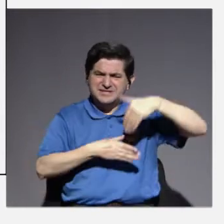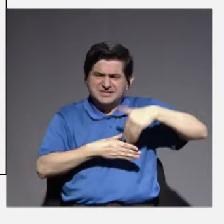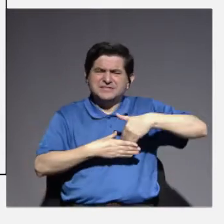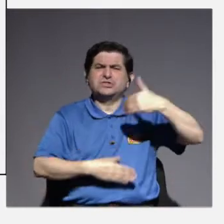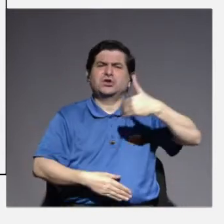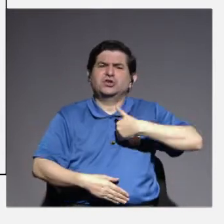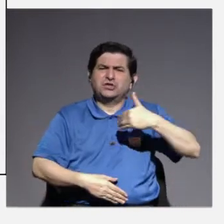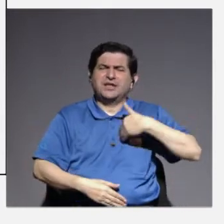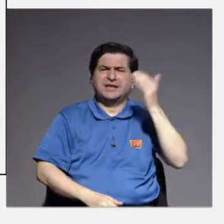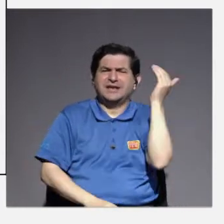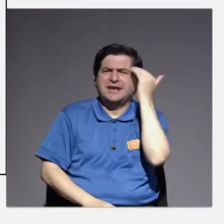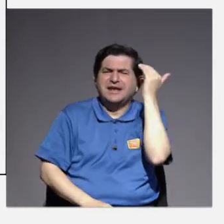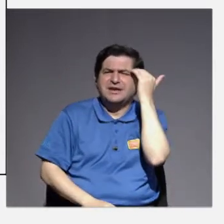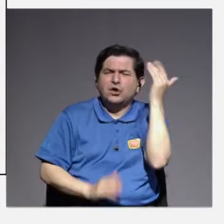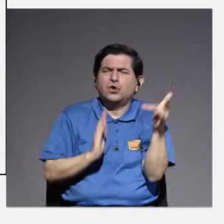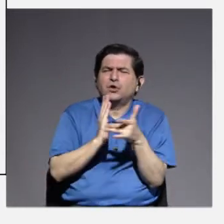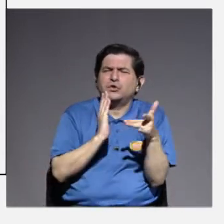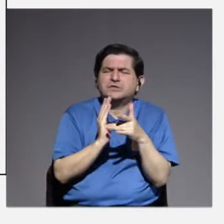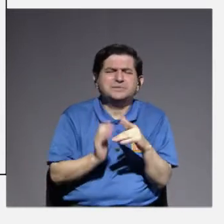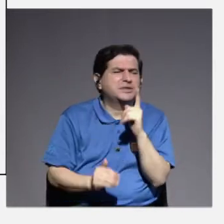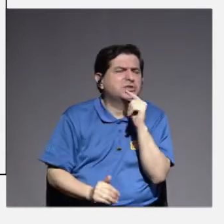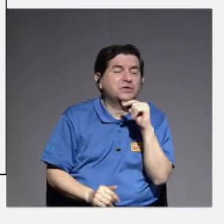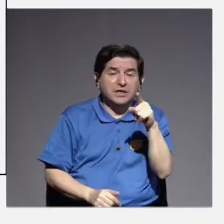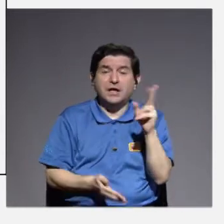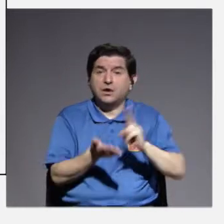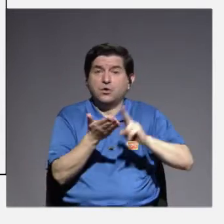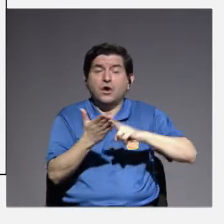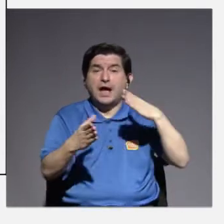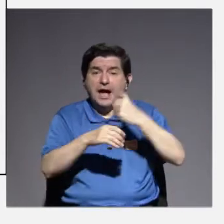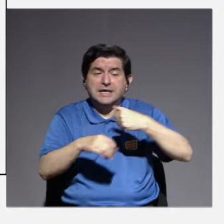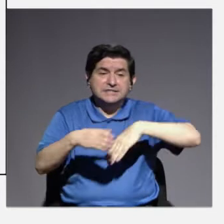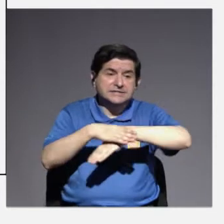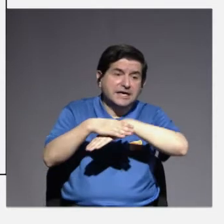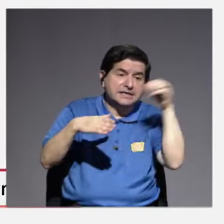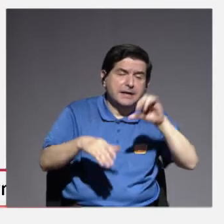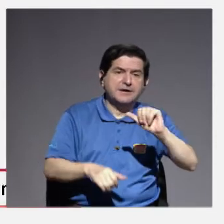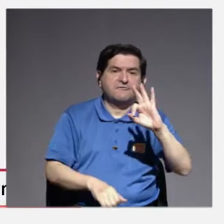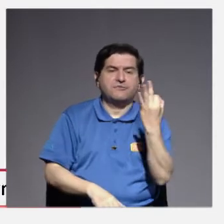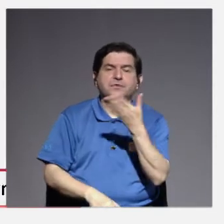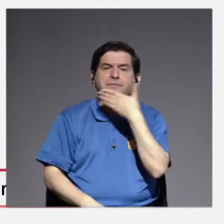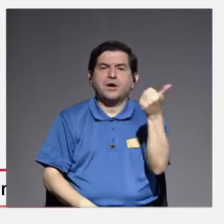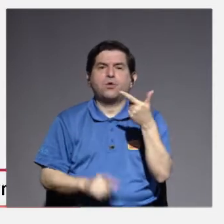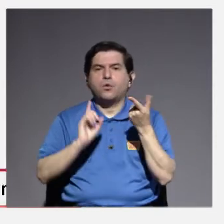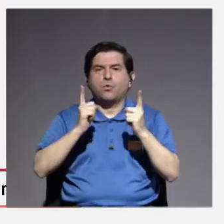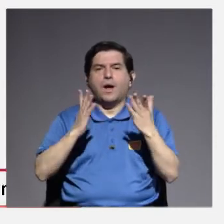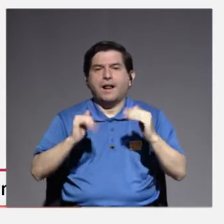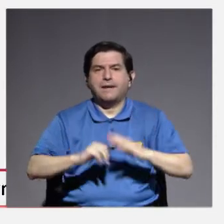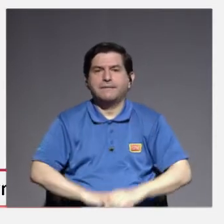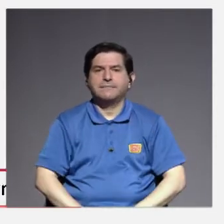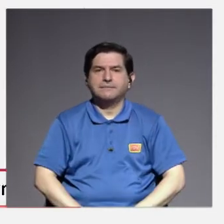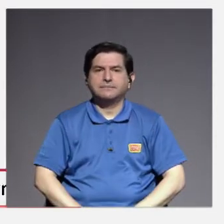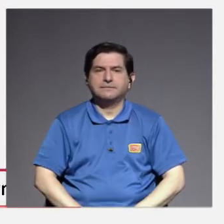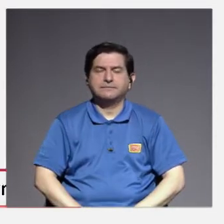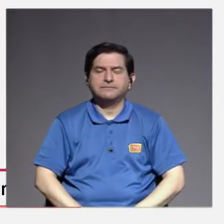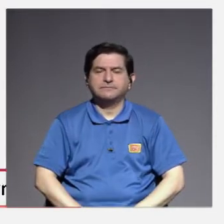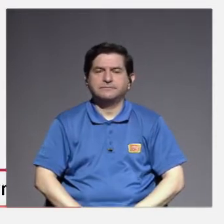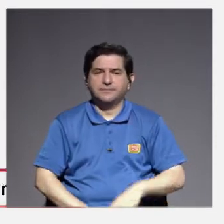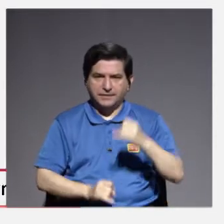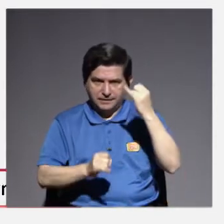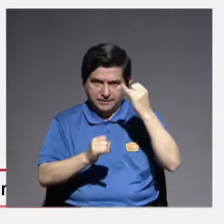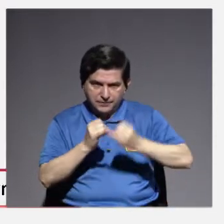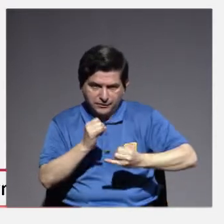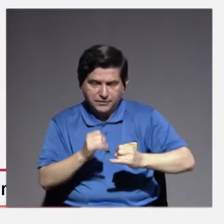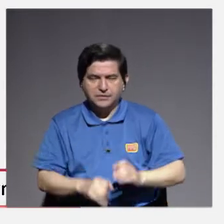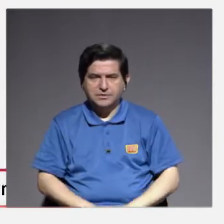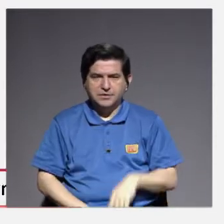tiene el conocimiento técnico para hacer esas contrataciones externas de la mejor manera? Finalmente, bueno, y